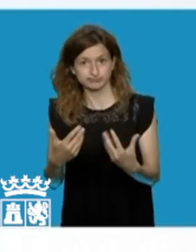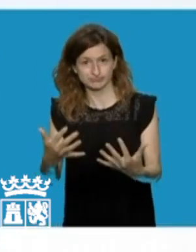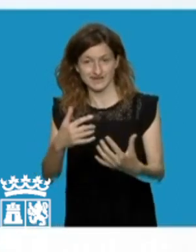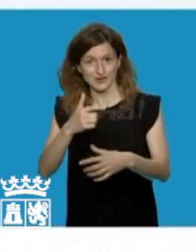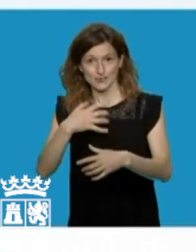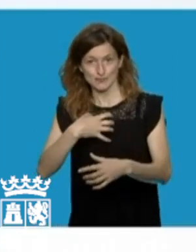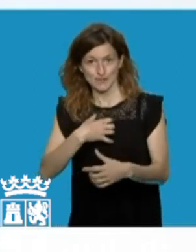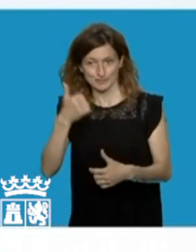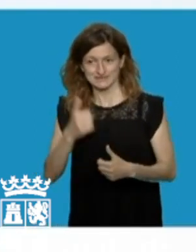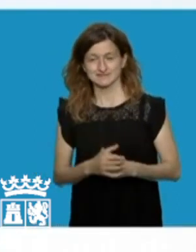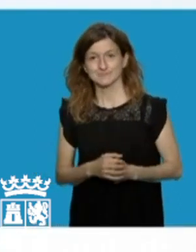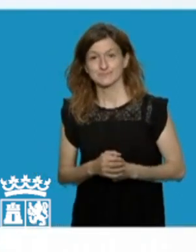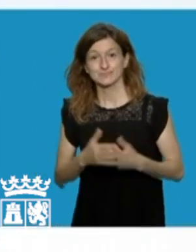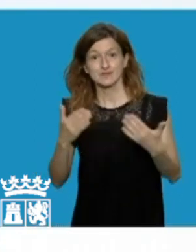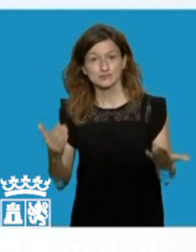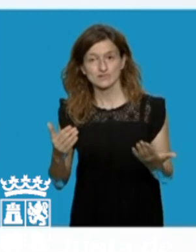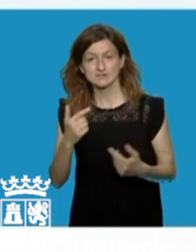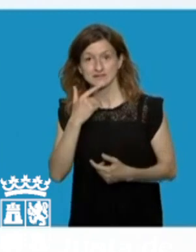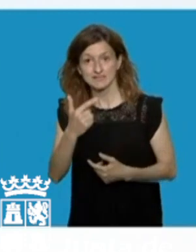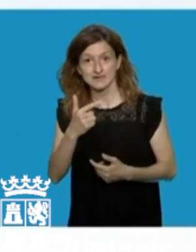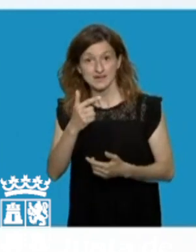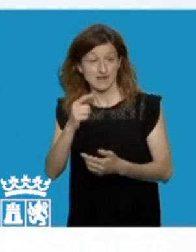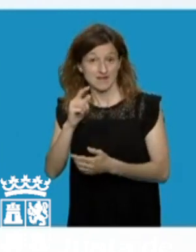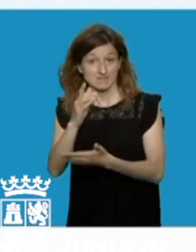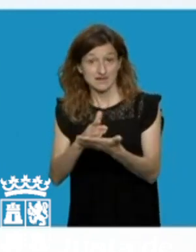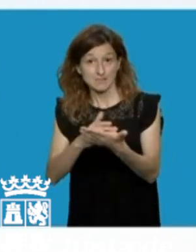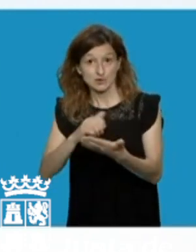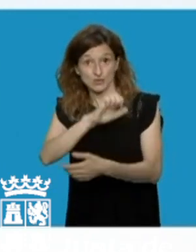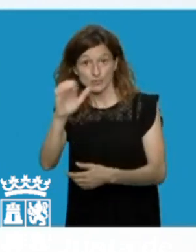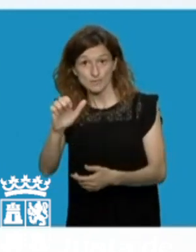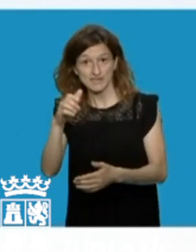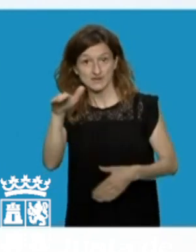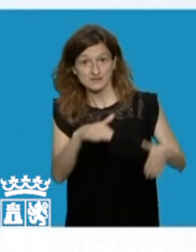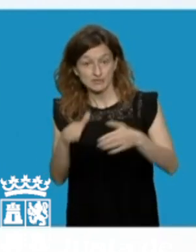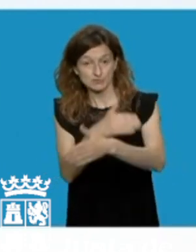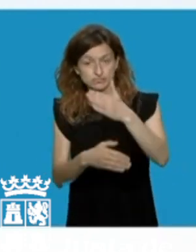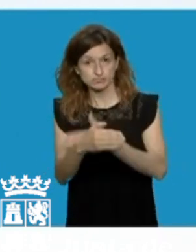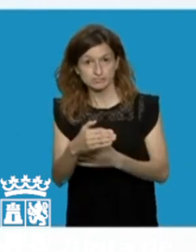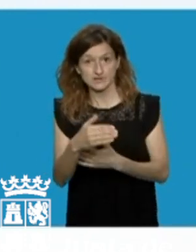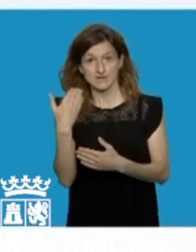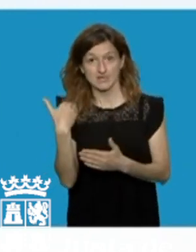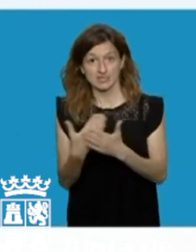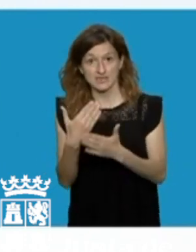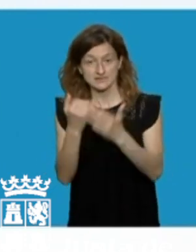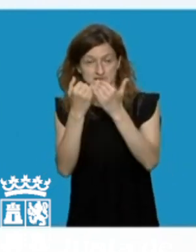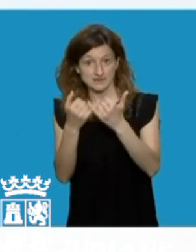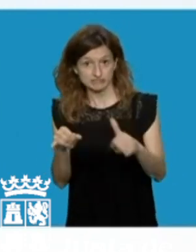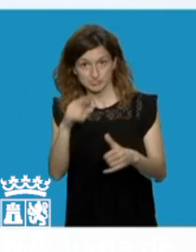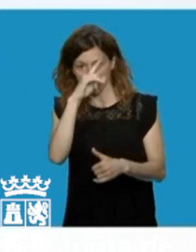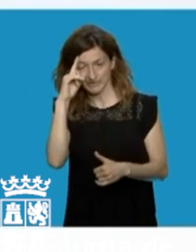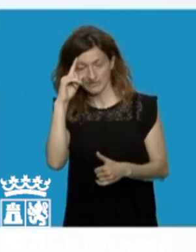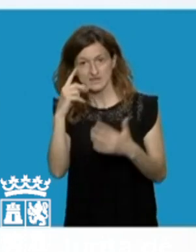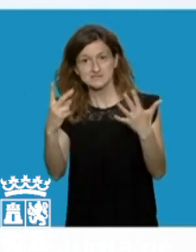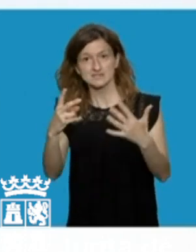para la intervención. Así que, sin ir más lejos, en el Campeonato de Europa de Natación Paralímpica, celebrado en Madrid hace unos días, has conseguido